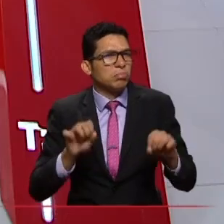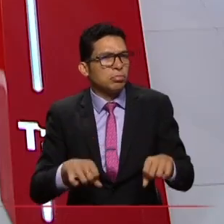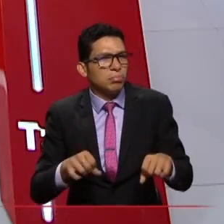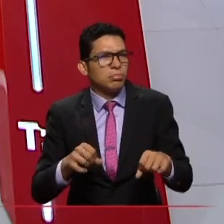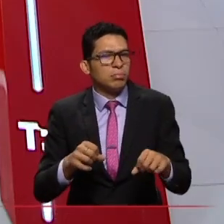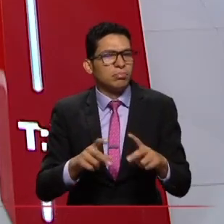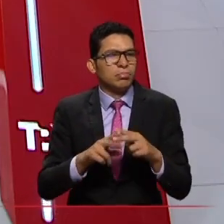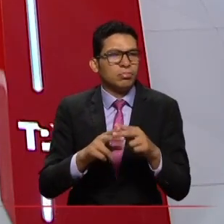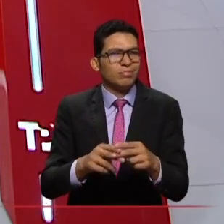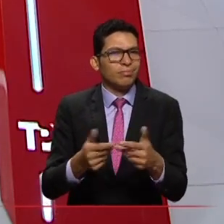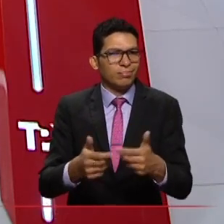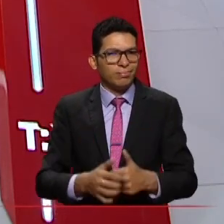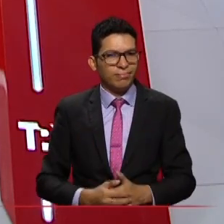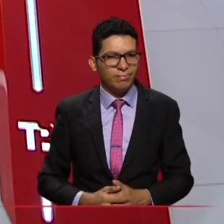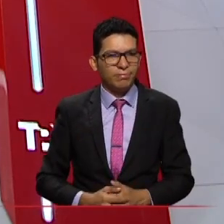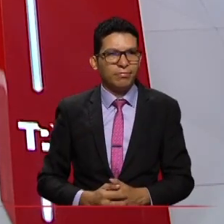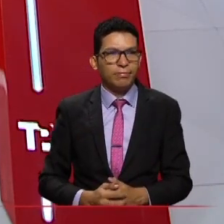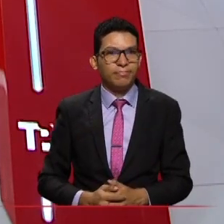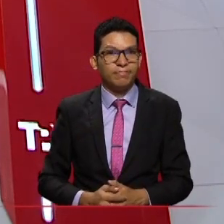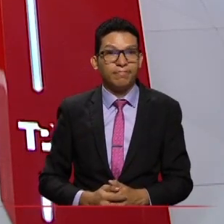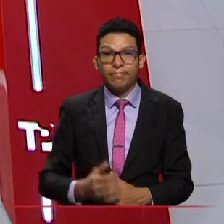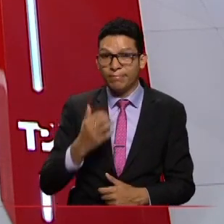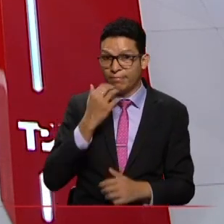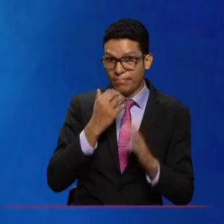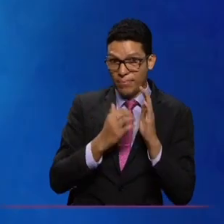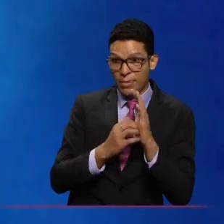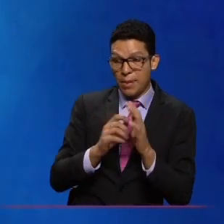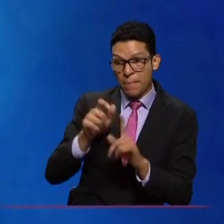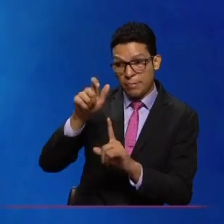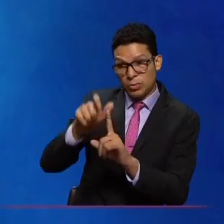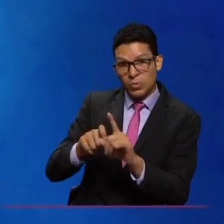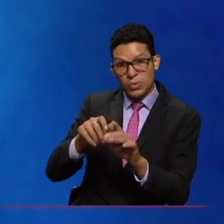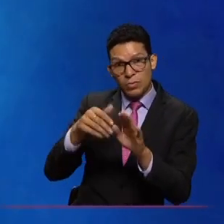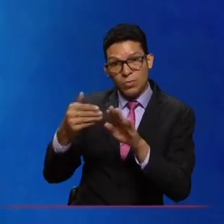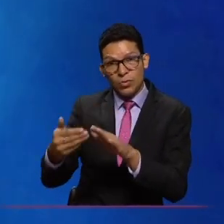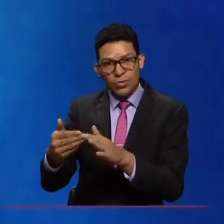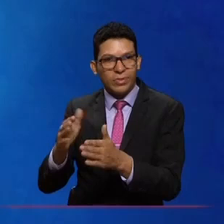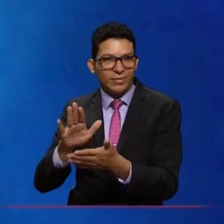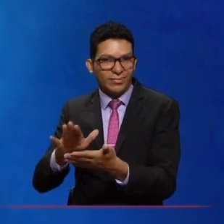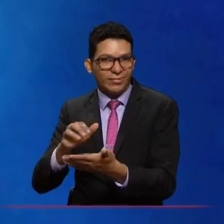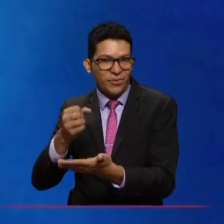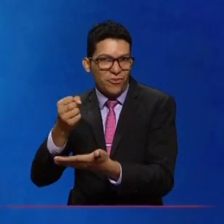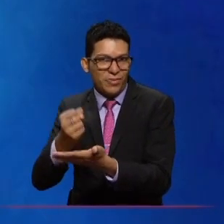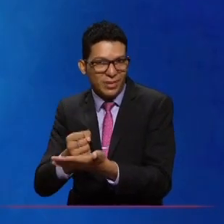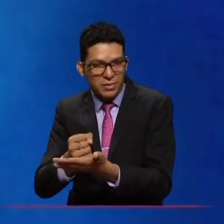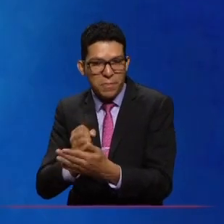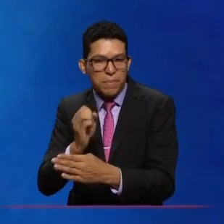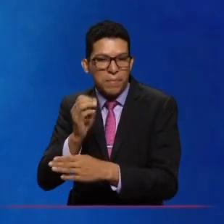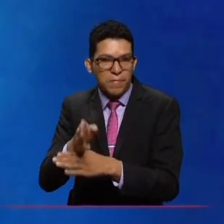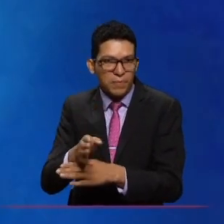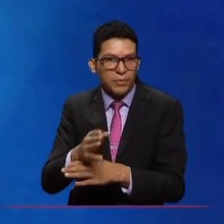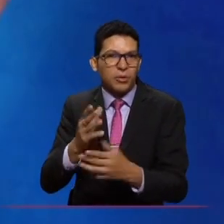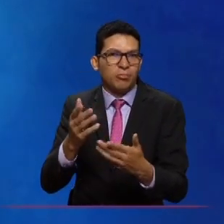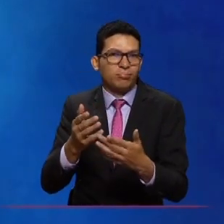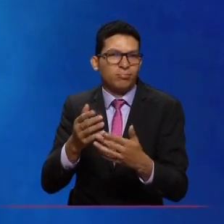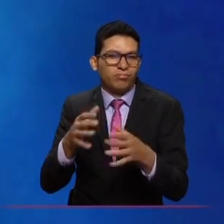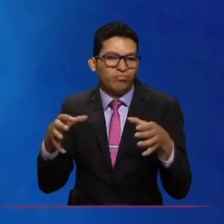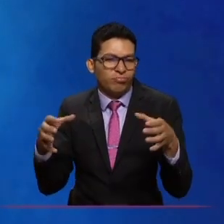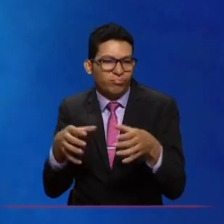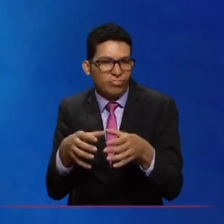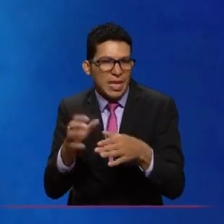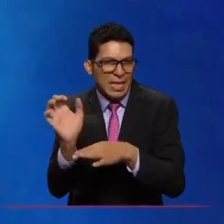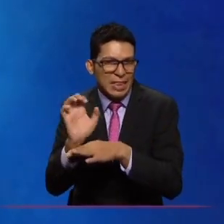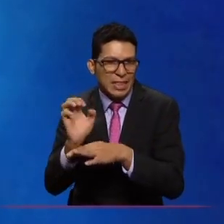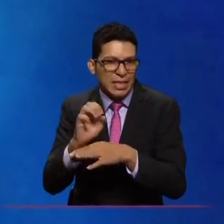crédito bueno, sí? Cuando esa persona que fallece deja una obligación financiera, llámese banco, cooperativa u otra